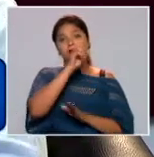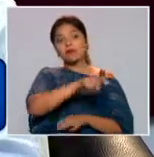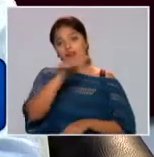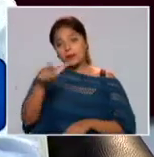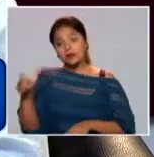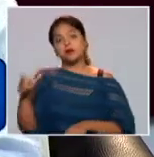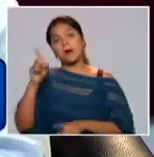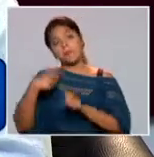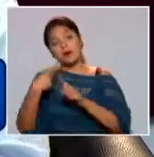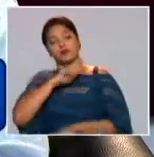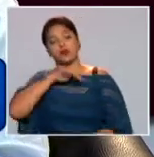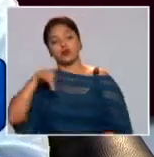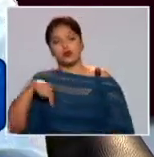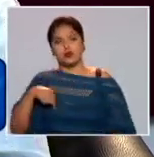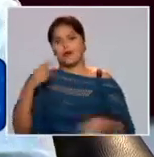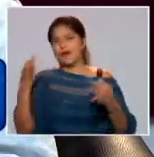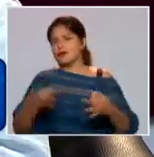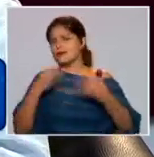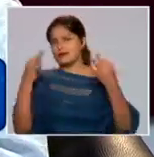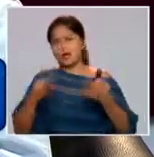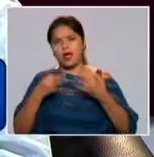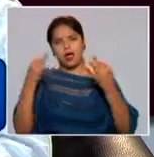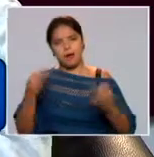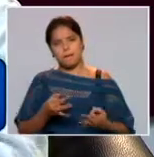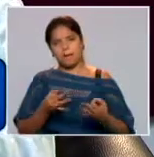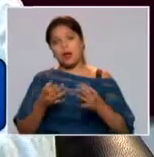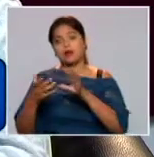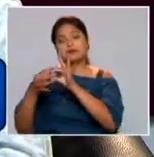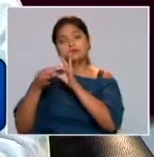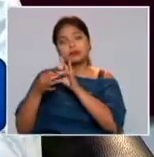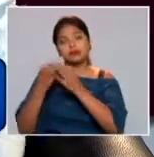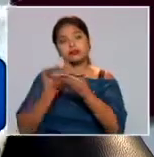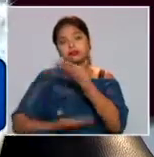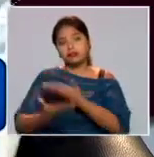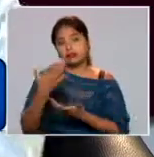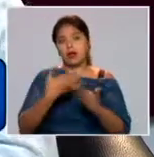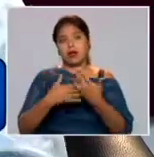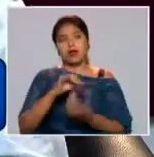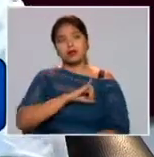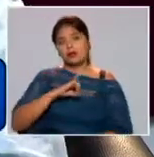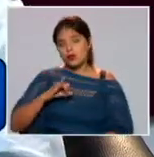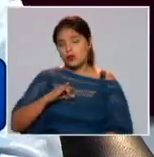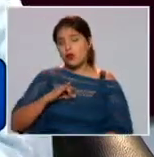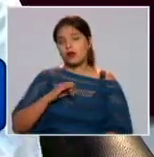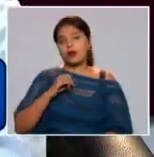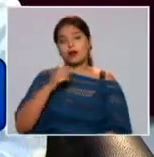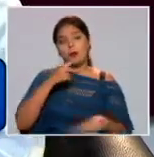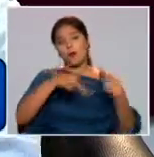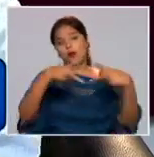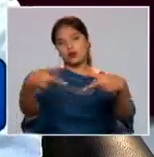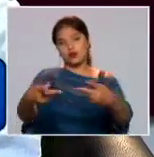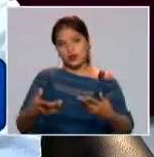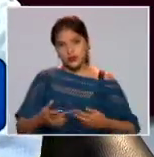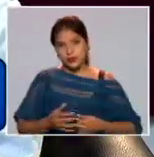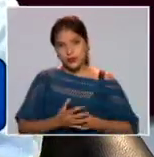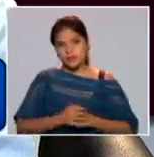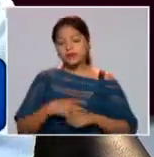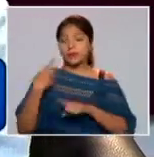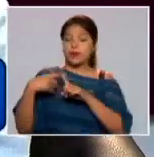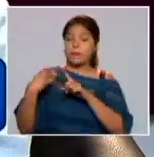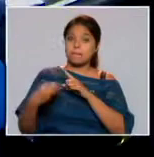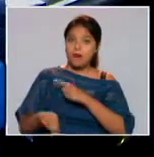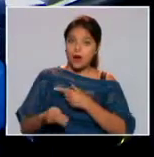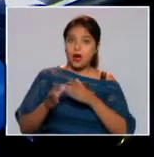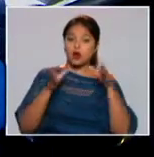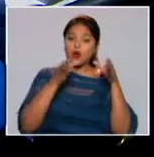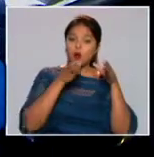nosotros y siempre mantenemos a pesar de la hermandad una individualidad en cada uno de los procesos y además con